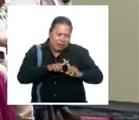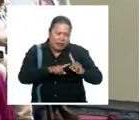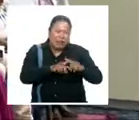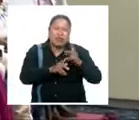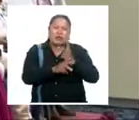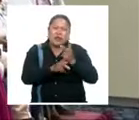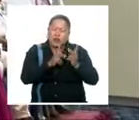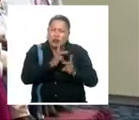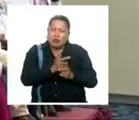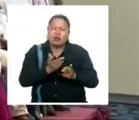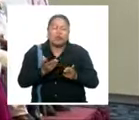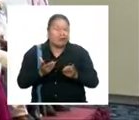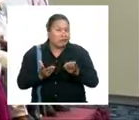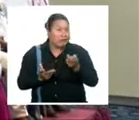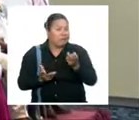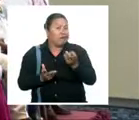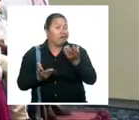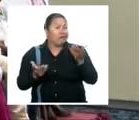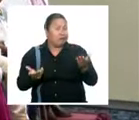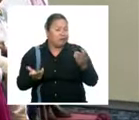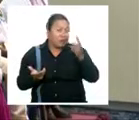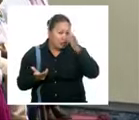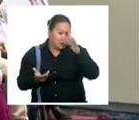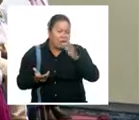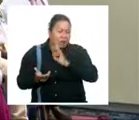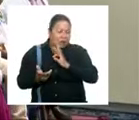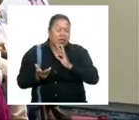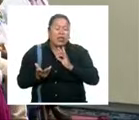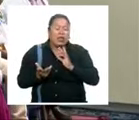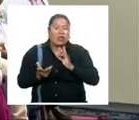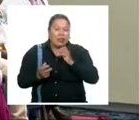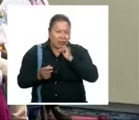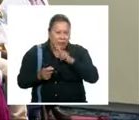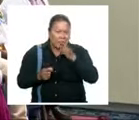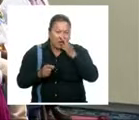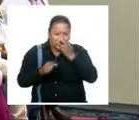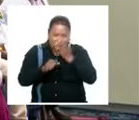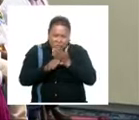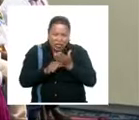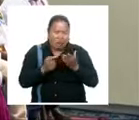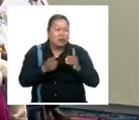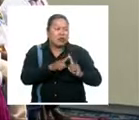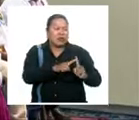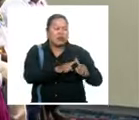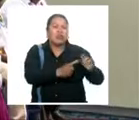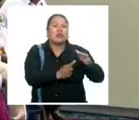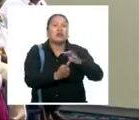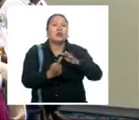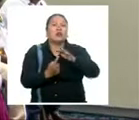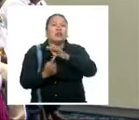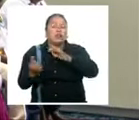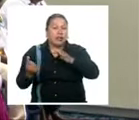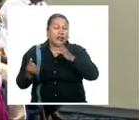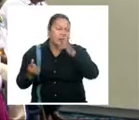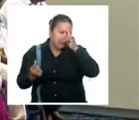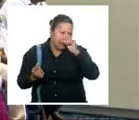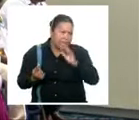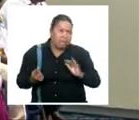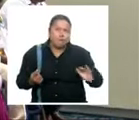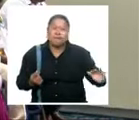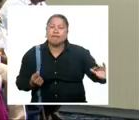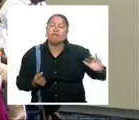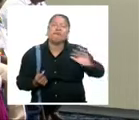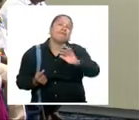turísticos sostenibles y socialmente responsables con las comunidades y los entornos